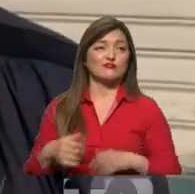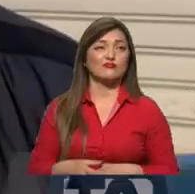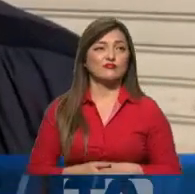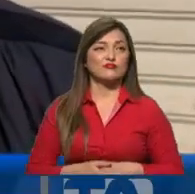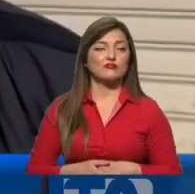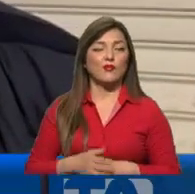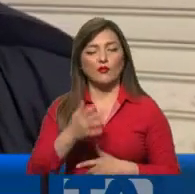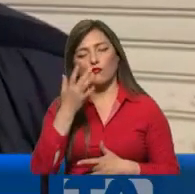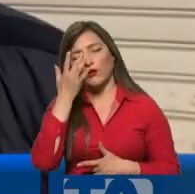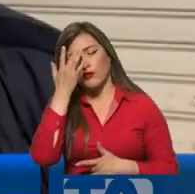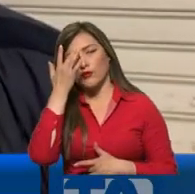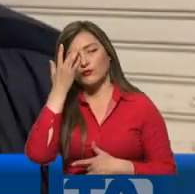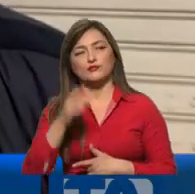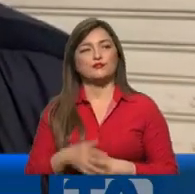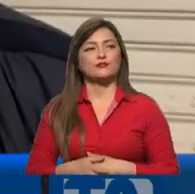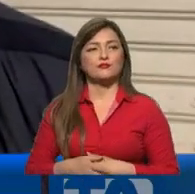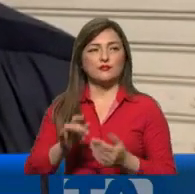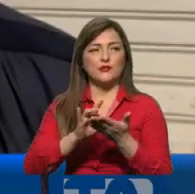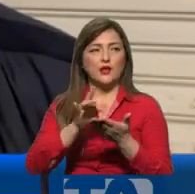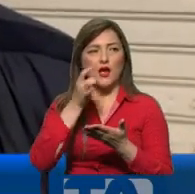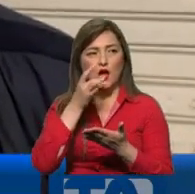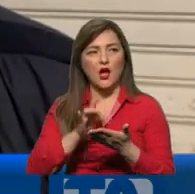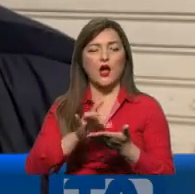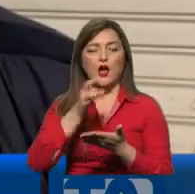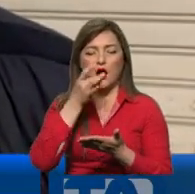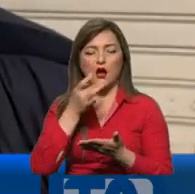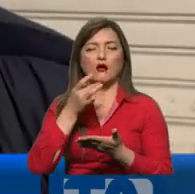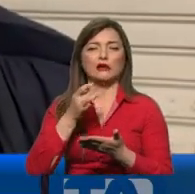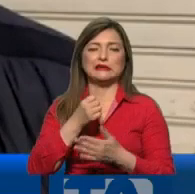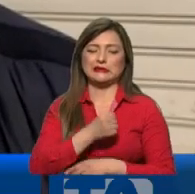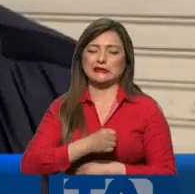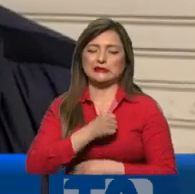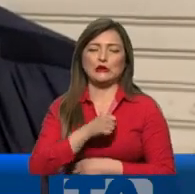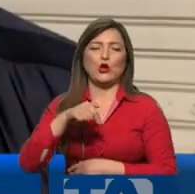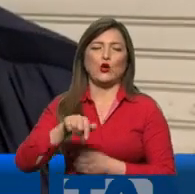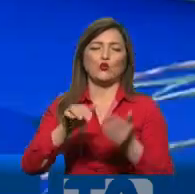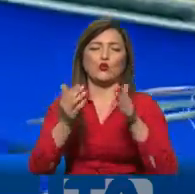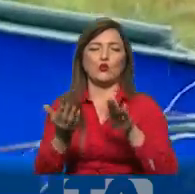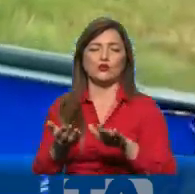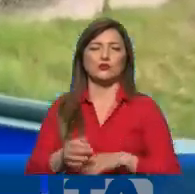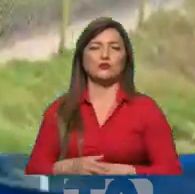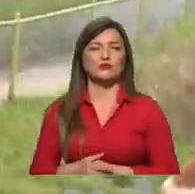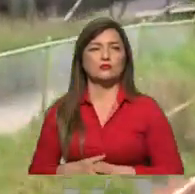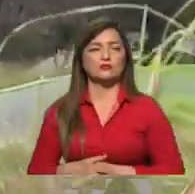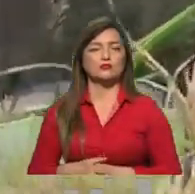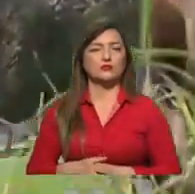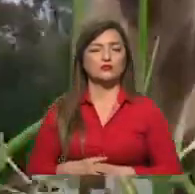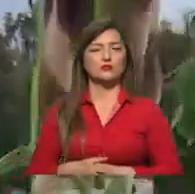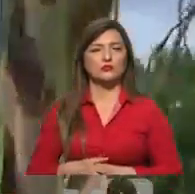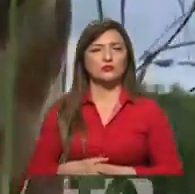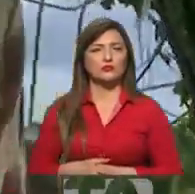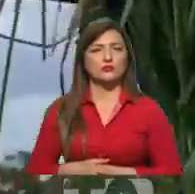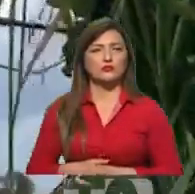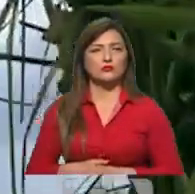en su salud, se le ha estado administrando medicina, pero lamentablemente el día de hoy se confirmó su fallecimiento. El lamentable hecho se registra